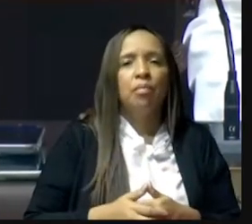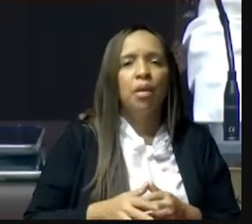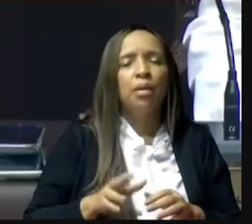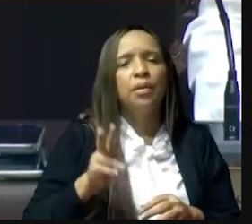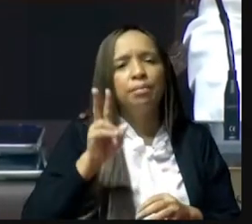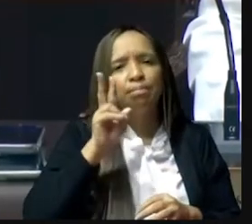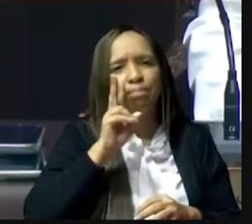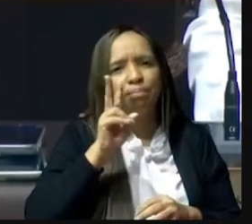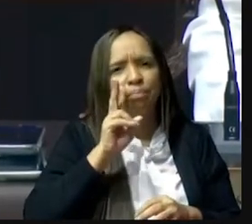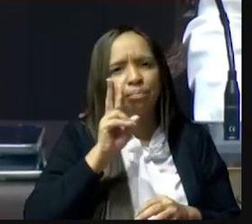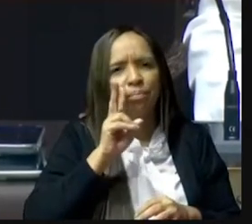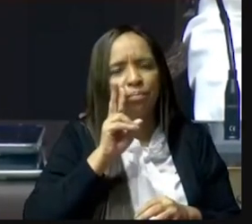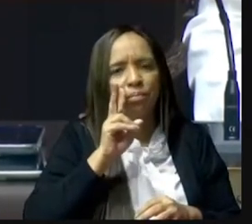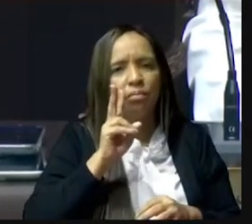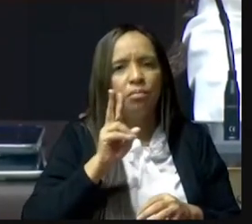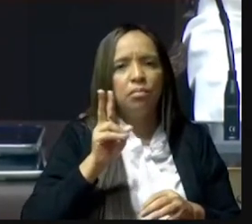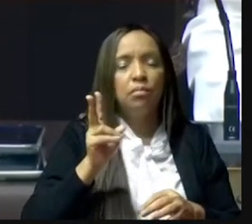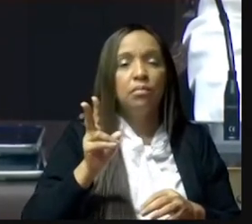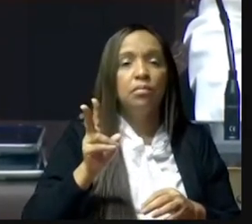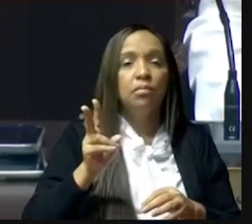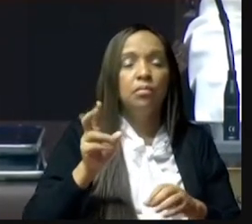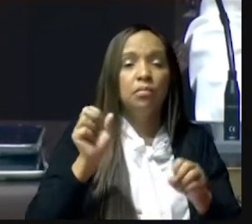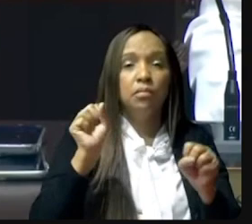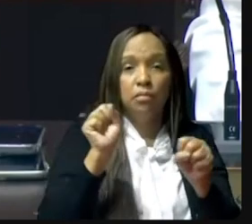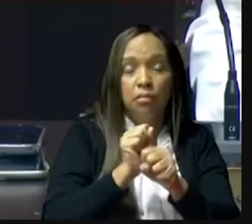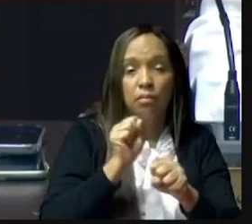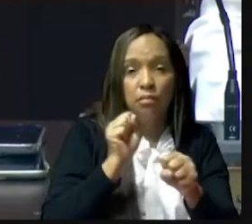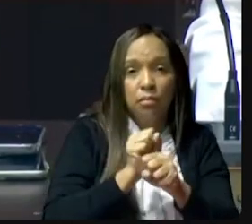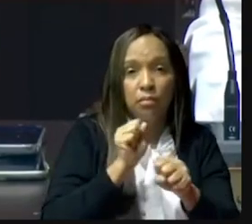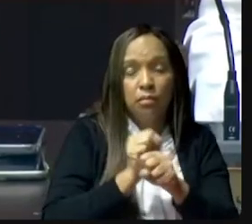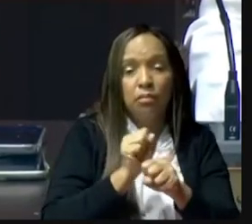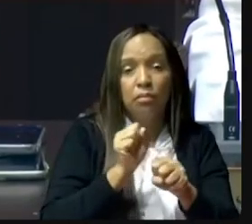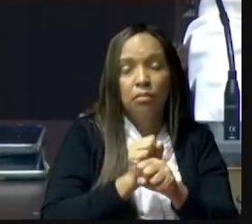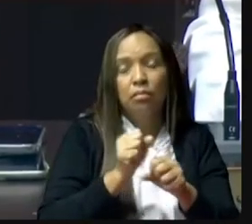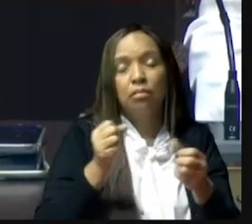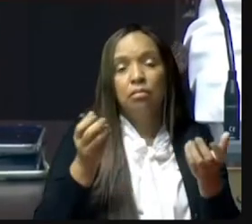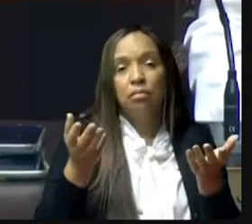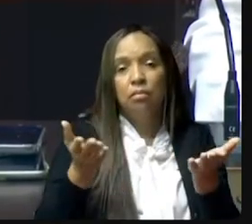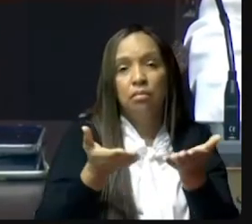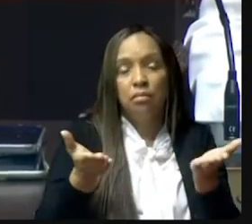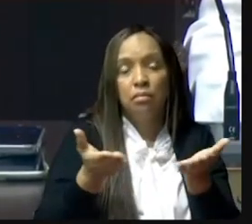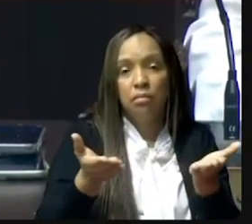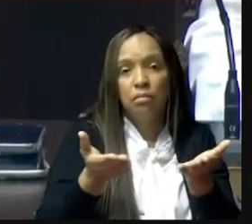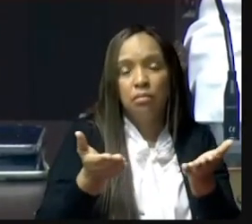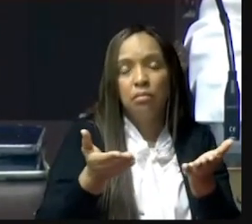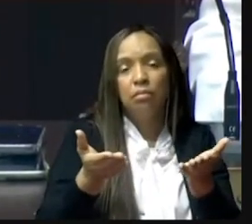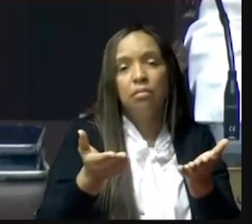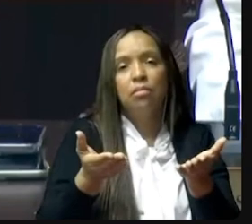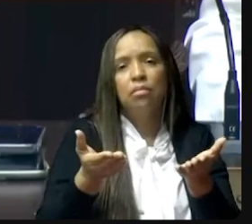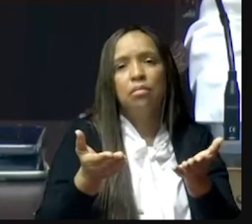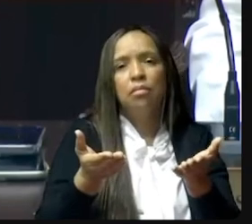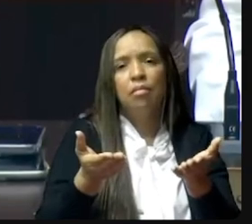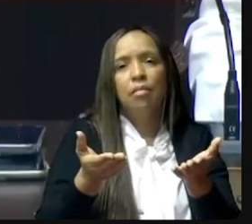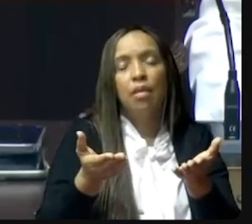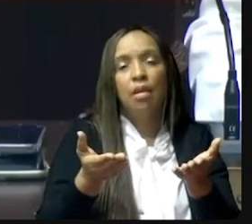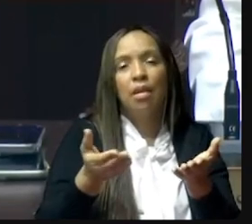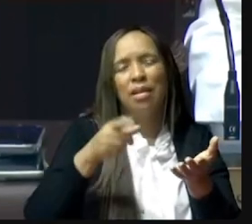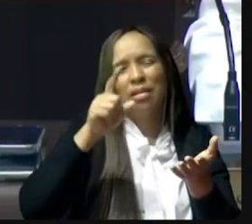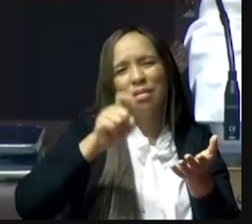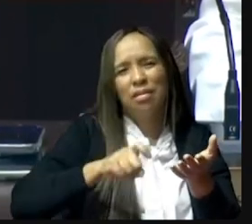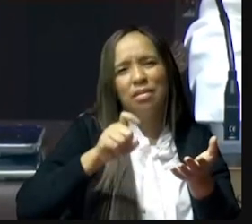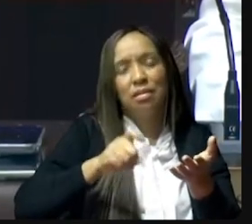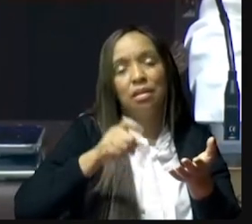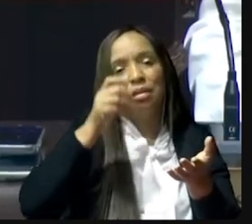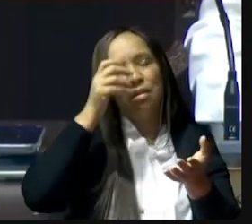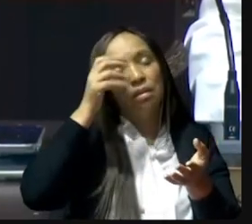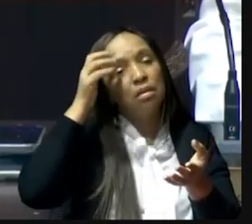aquí siempre soy un apasionado del trabajo de que los trabajos comiencen a la hora en las